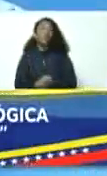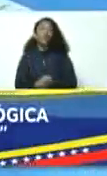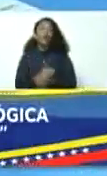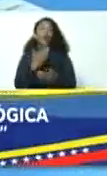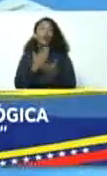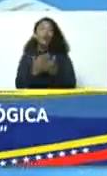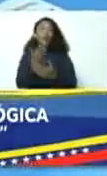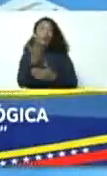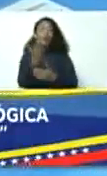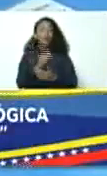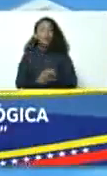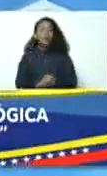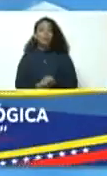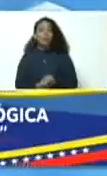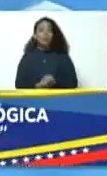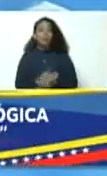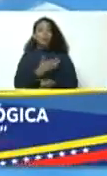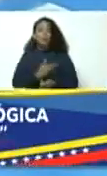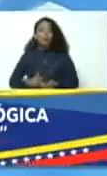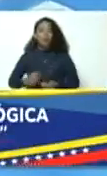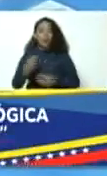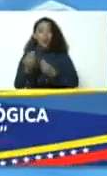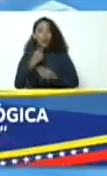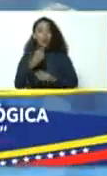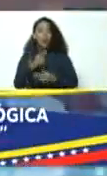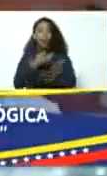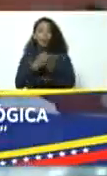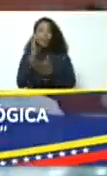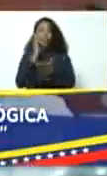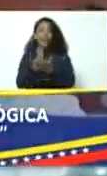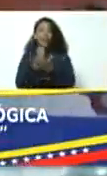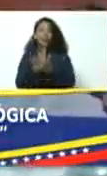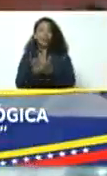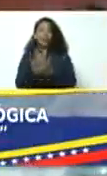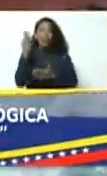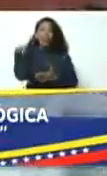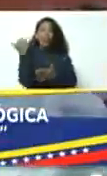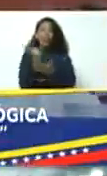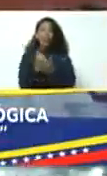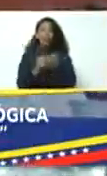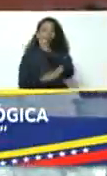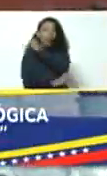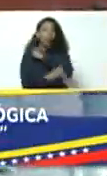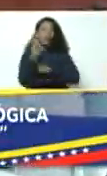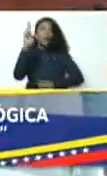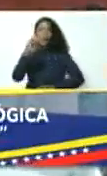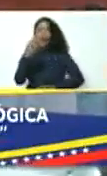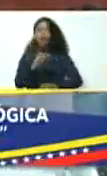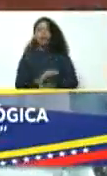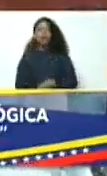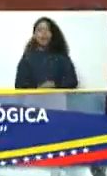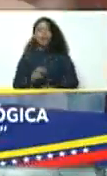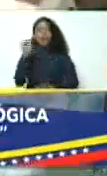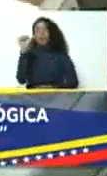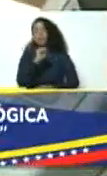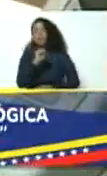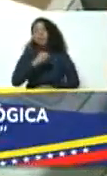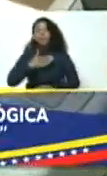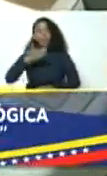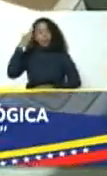mi presidente, y como quien dice, leales siempre. Traidores nunca. Así es, mi